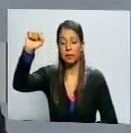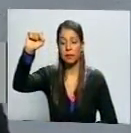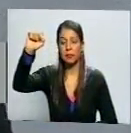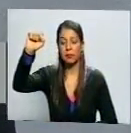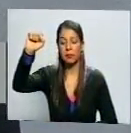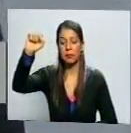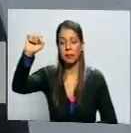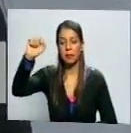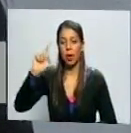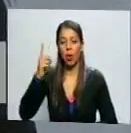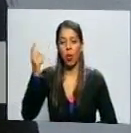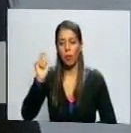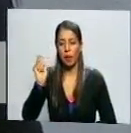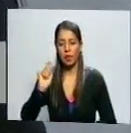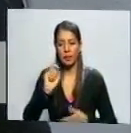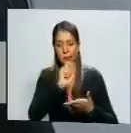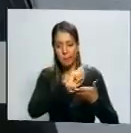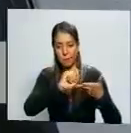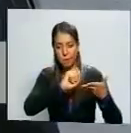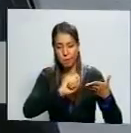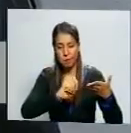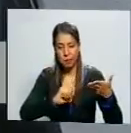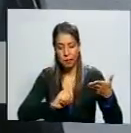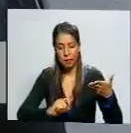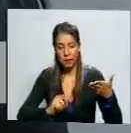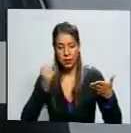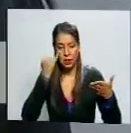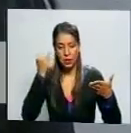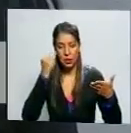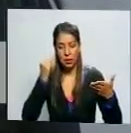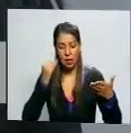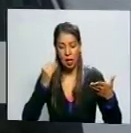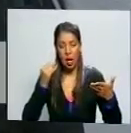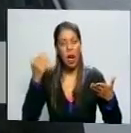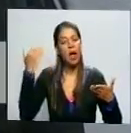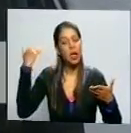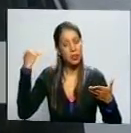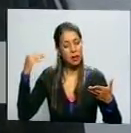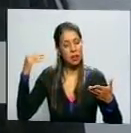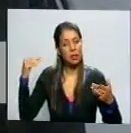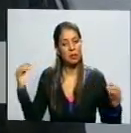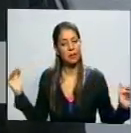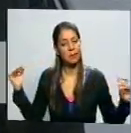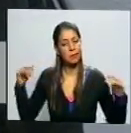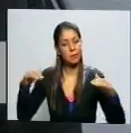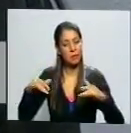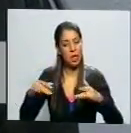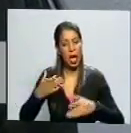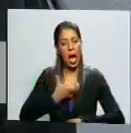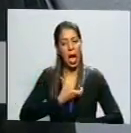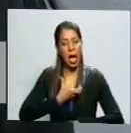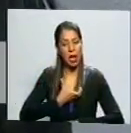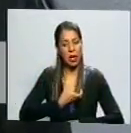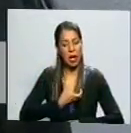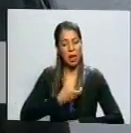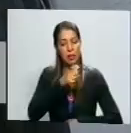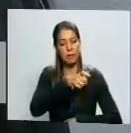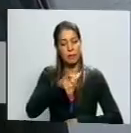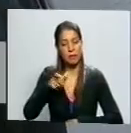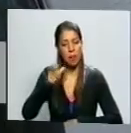de Venezuela en la oportunidad del primer encuentro con los alcaldes y alcaldesas